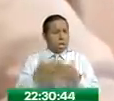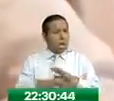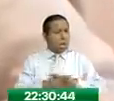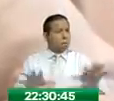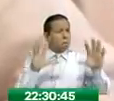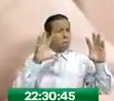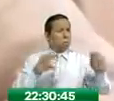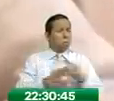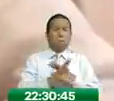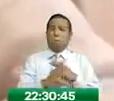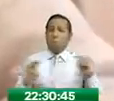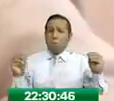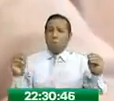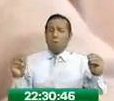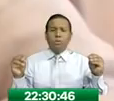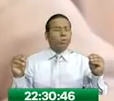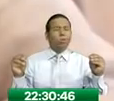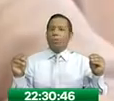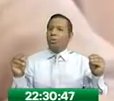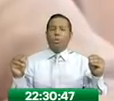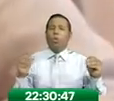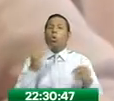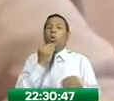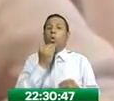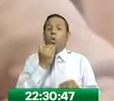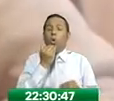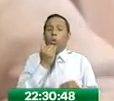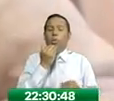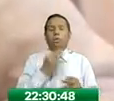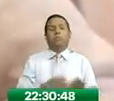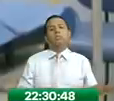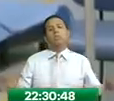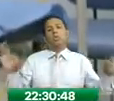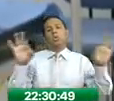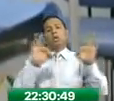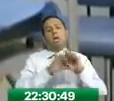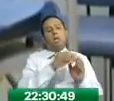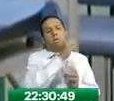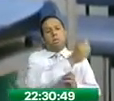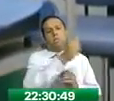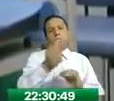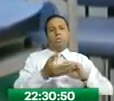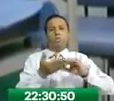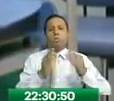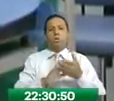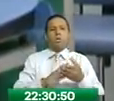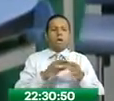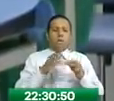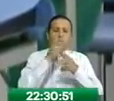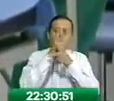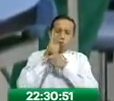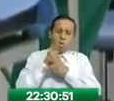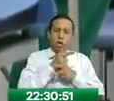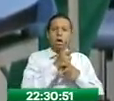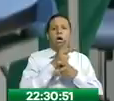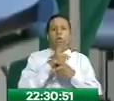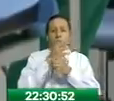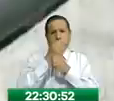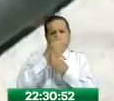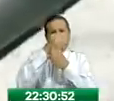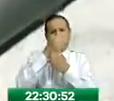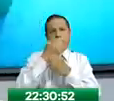llega la gente complicada. Vamos a vencerle a esta pandemia en la comunidad. Informó Valeria Navarro.